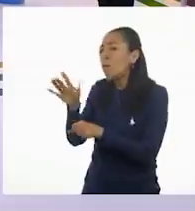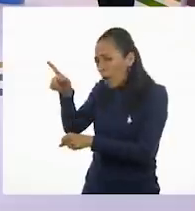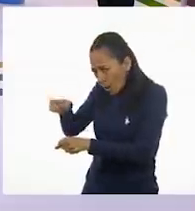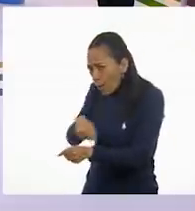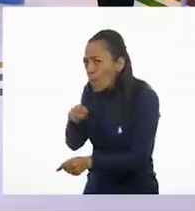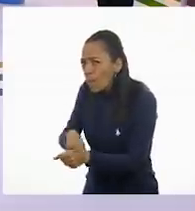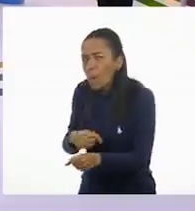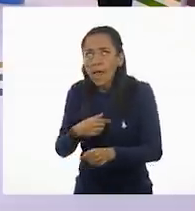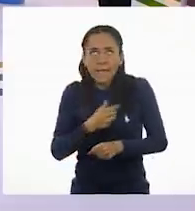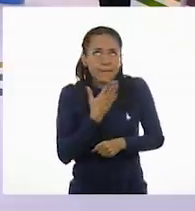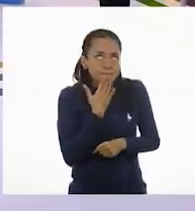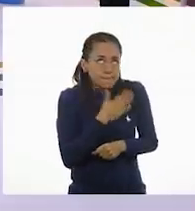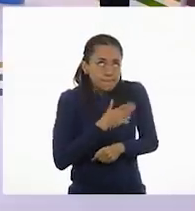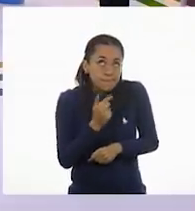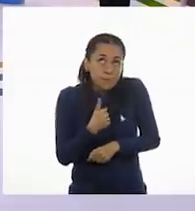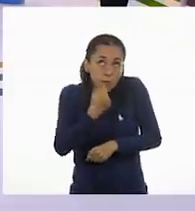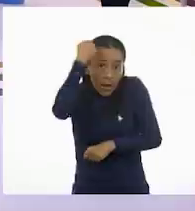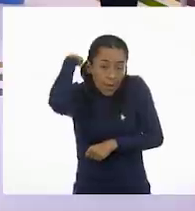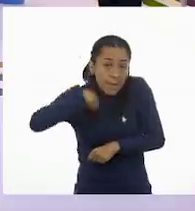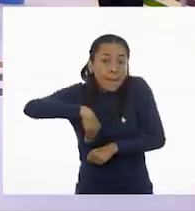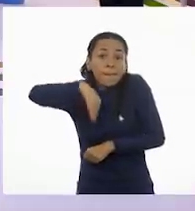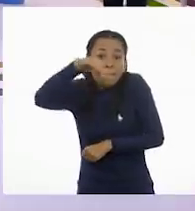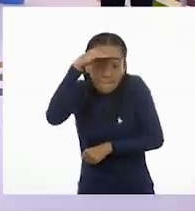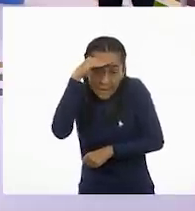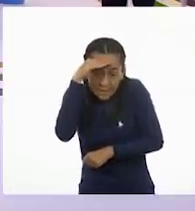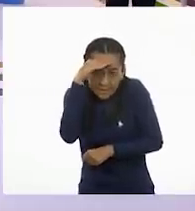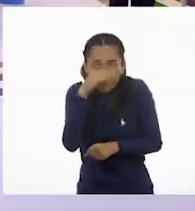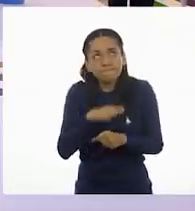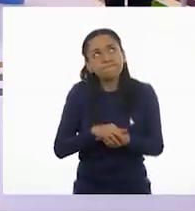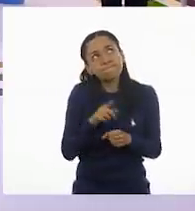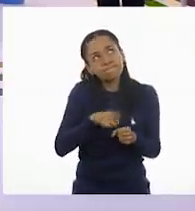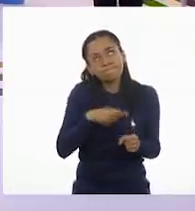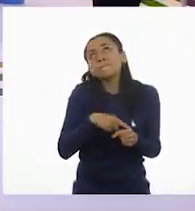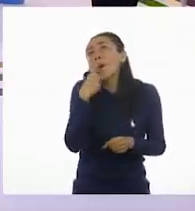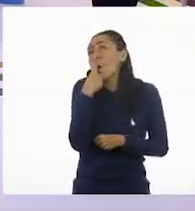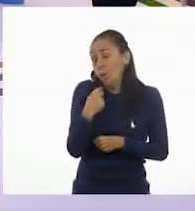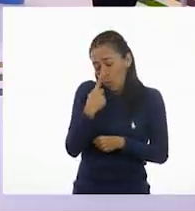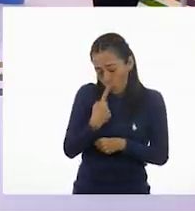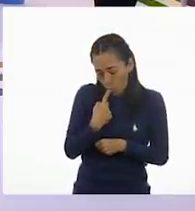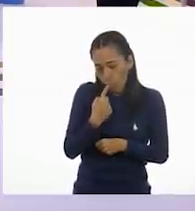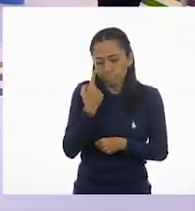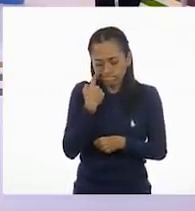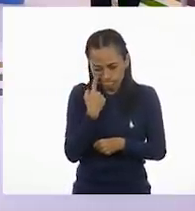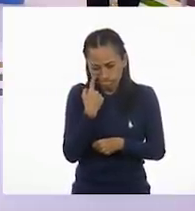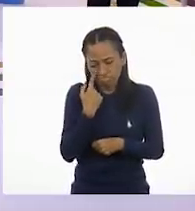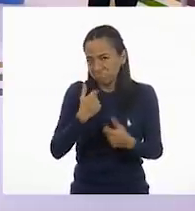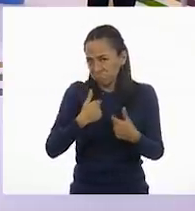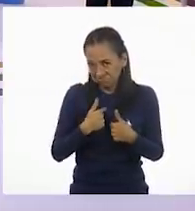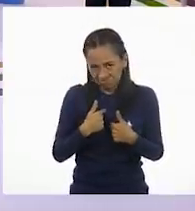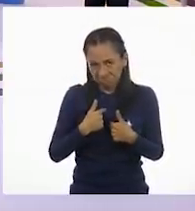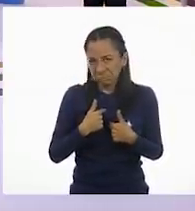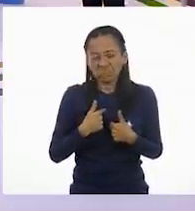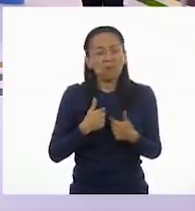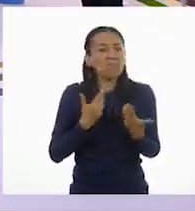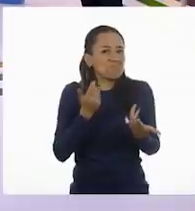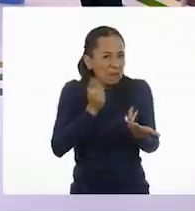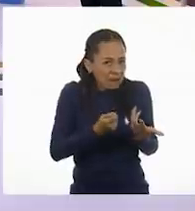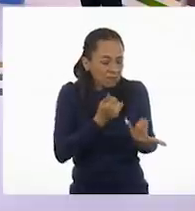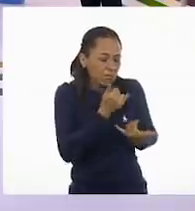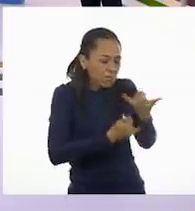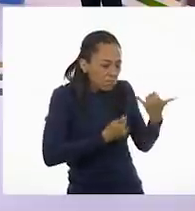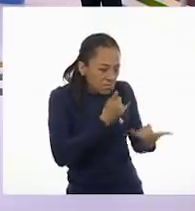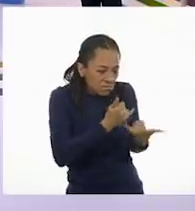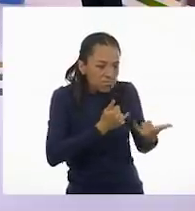rojo, porque si no pongo atención y además estoy jugando, pues... puedo distraer a mis compañeros